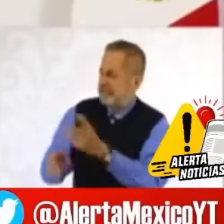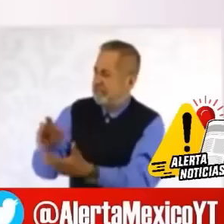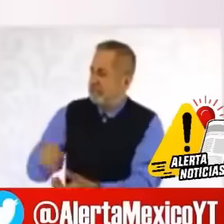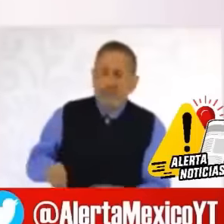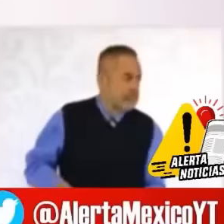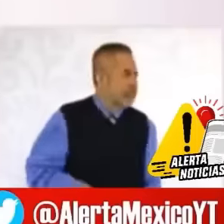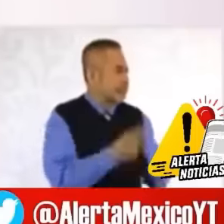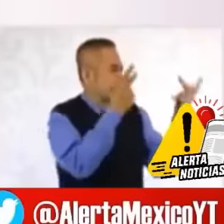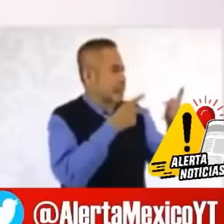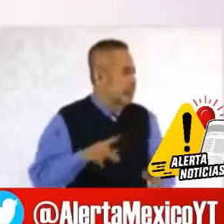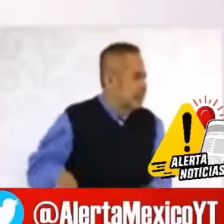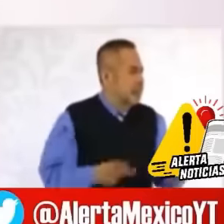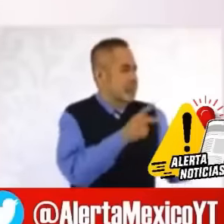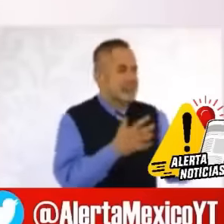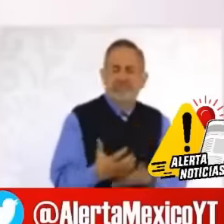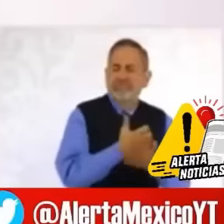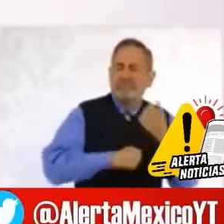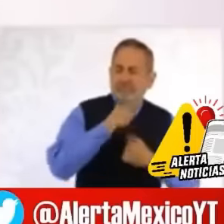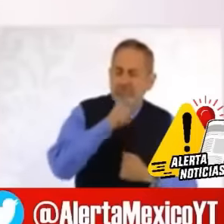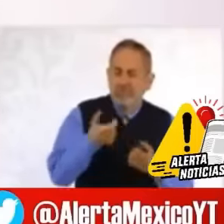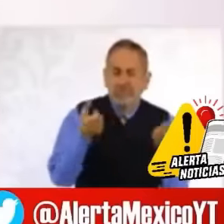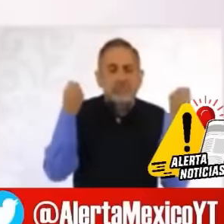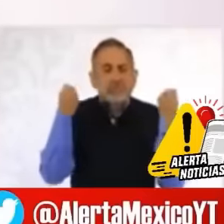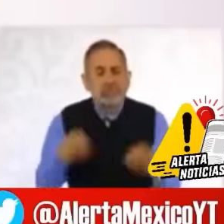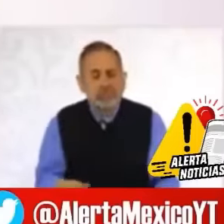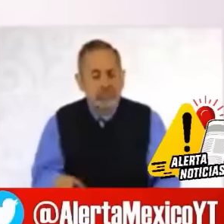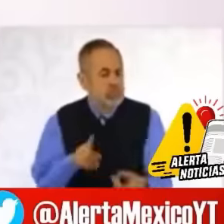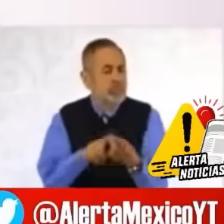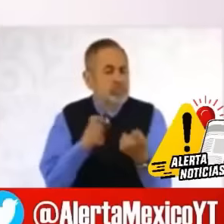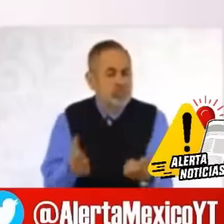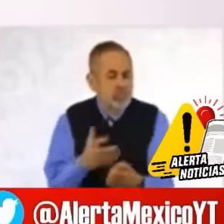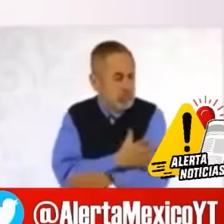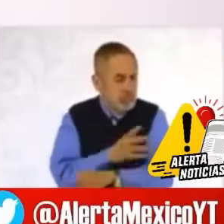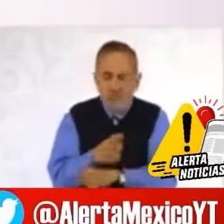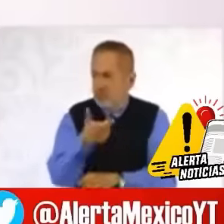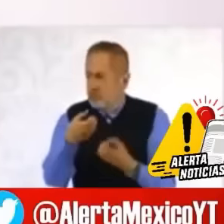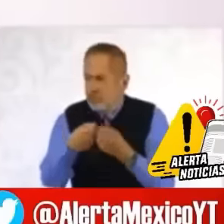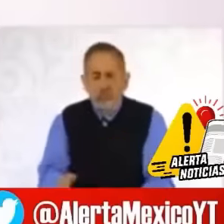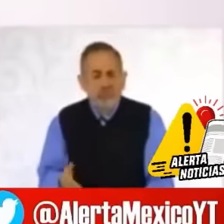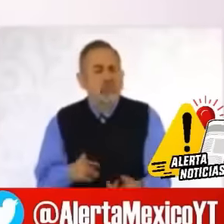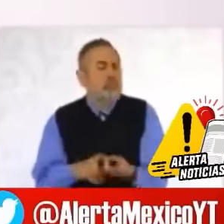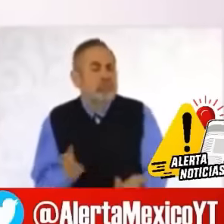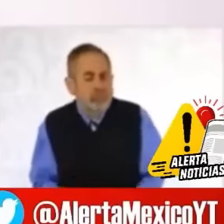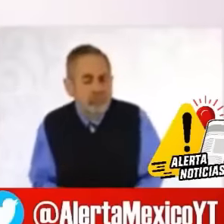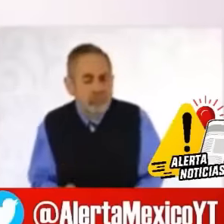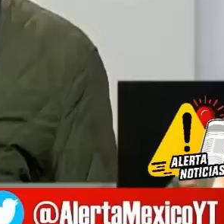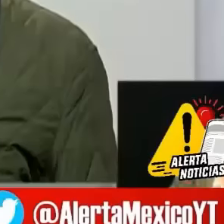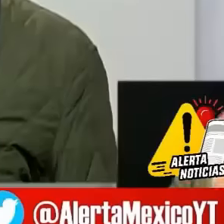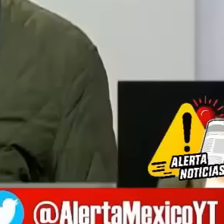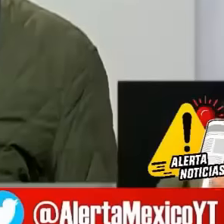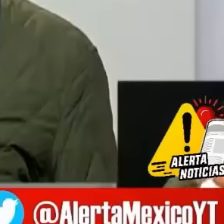pues ¿dónde quedó los recursos sanos? Y si al final en 94 hubo una crisis